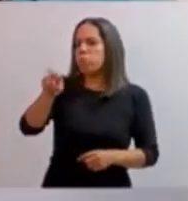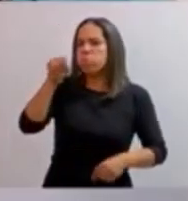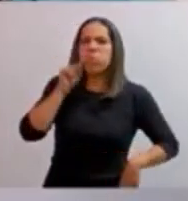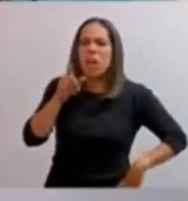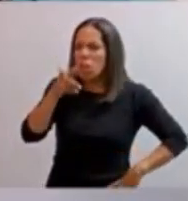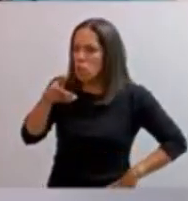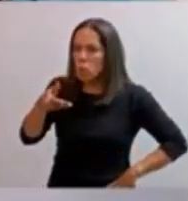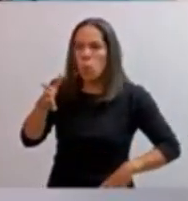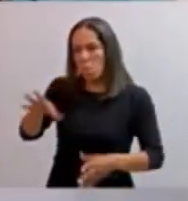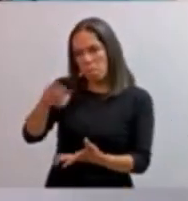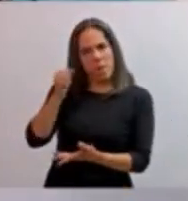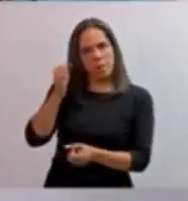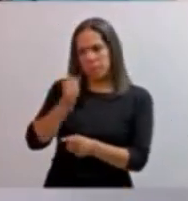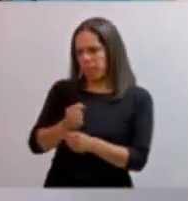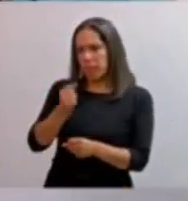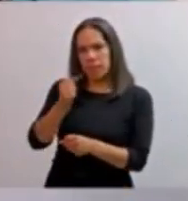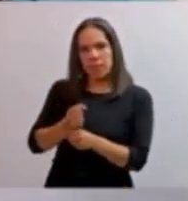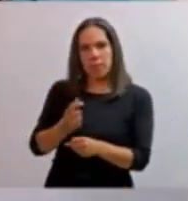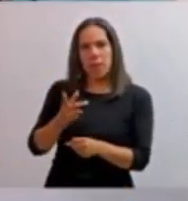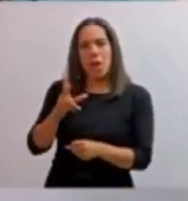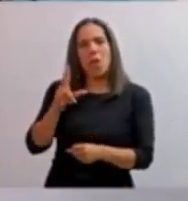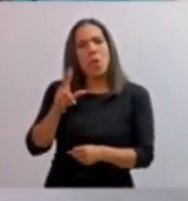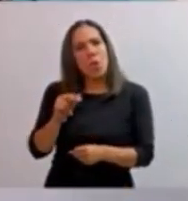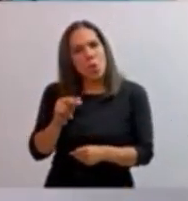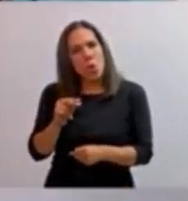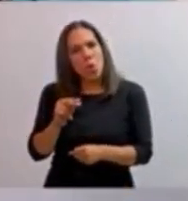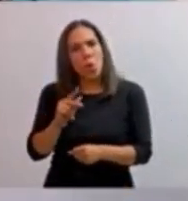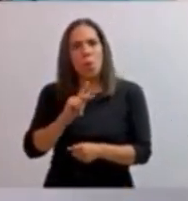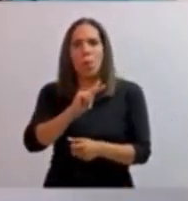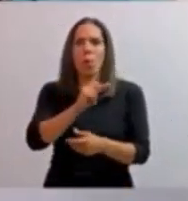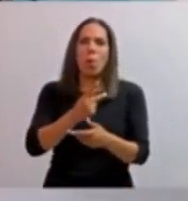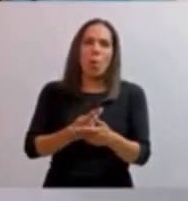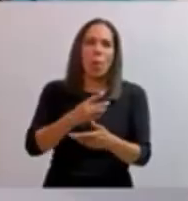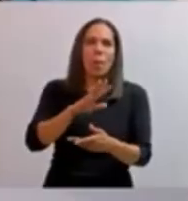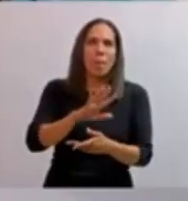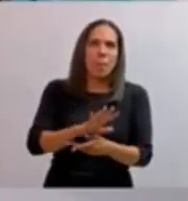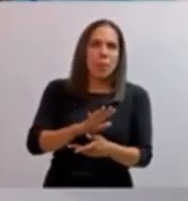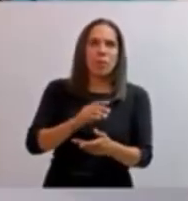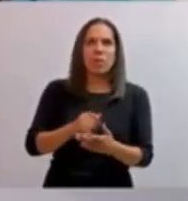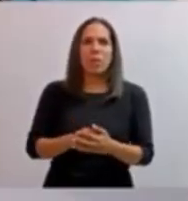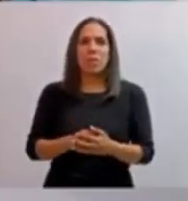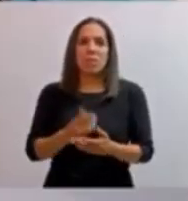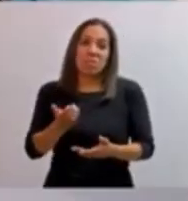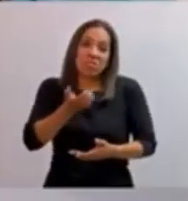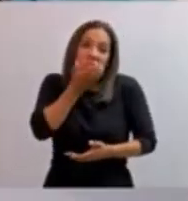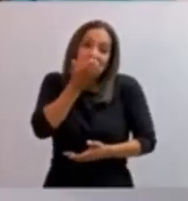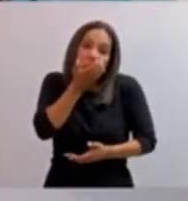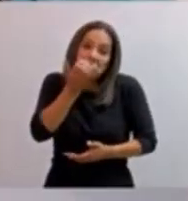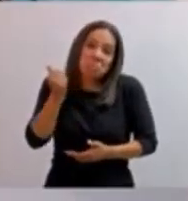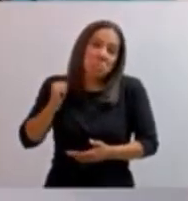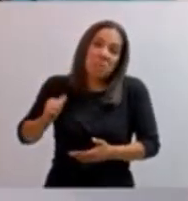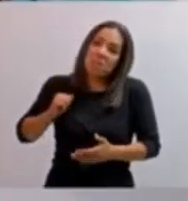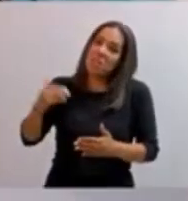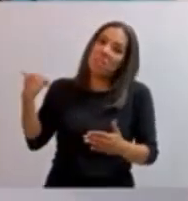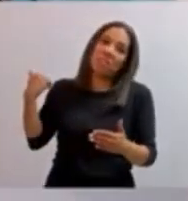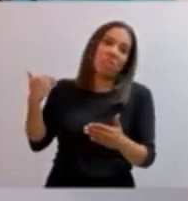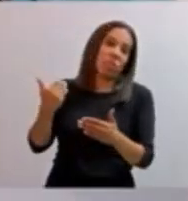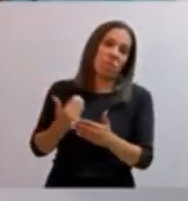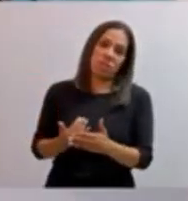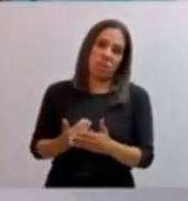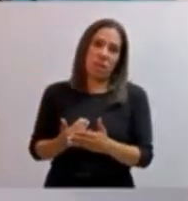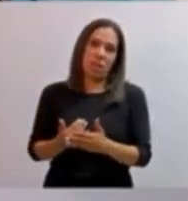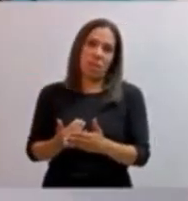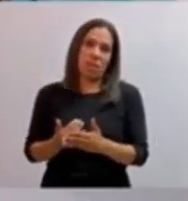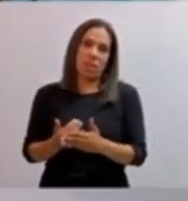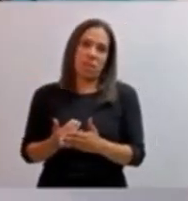orientaciones específicas, ni productos, porque era una costumbre que la supervisión